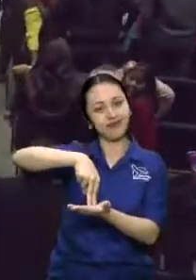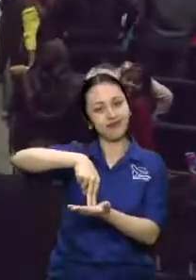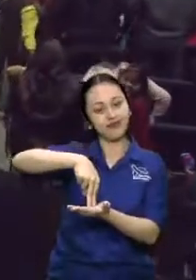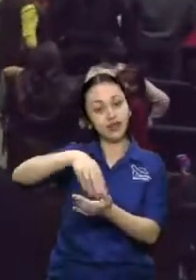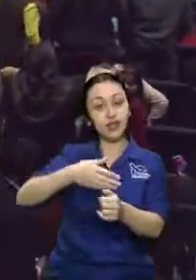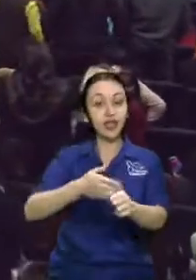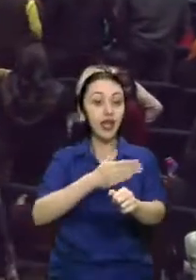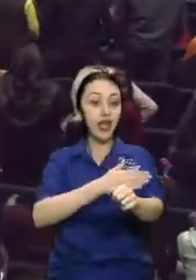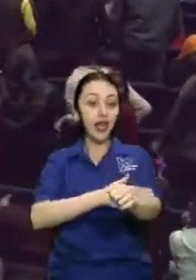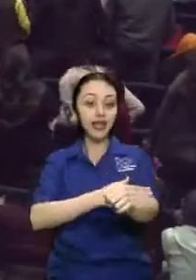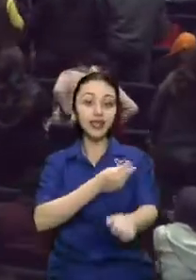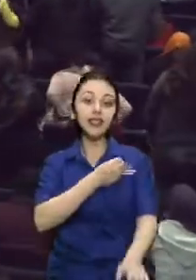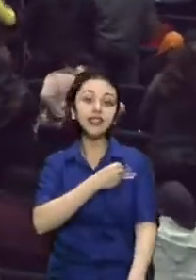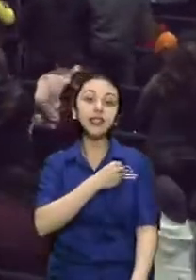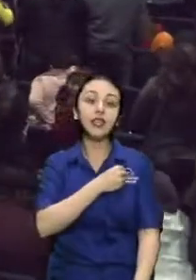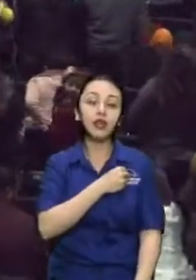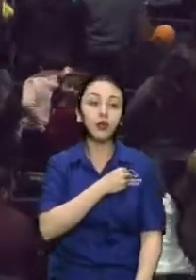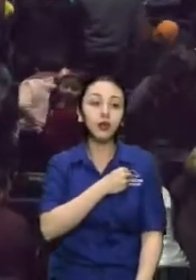un llamado.